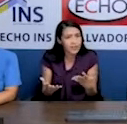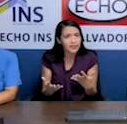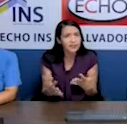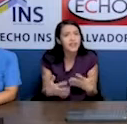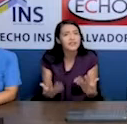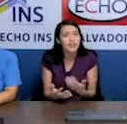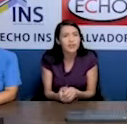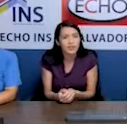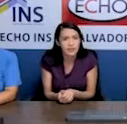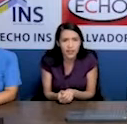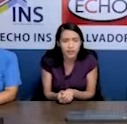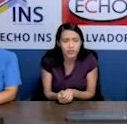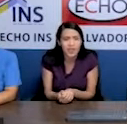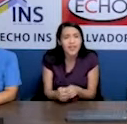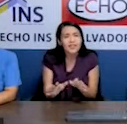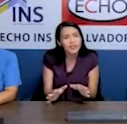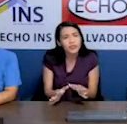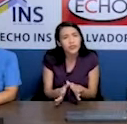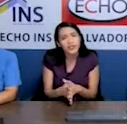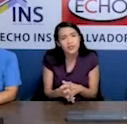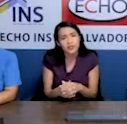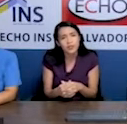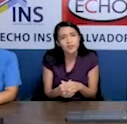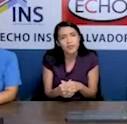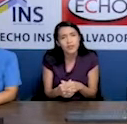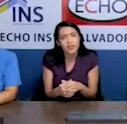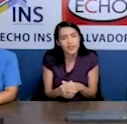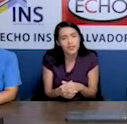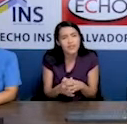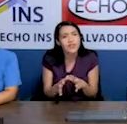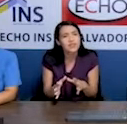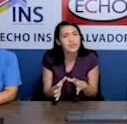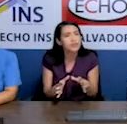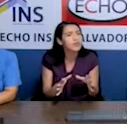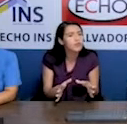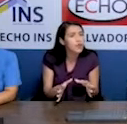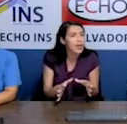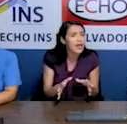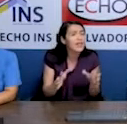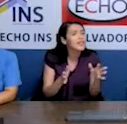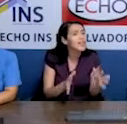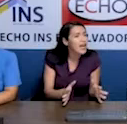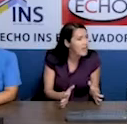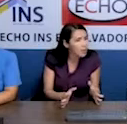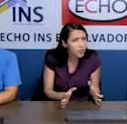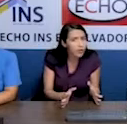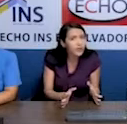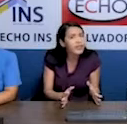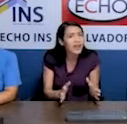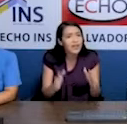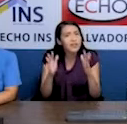nuestros pacientes en estados avanzados? Este estudio que les estoy presentando aquí, si bien es cierto, se enfoca en el